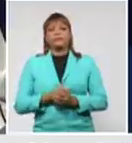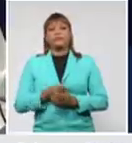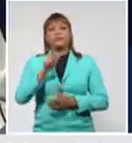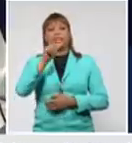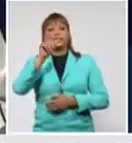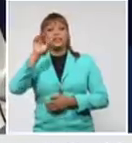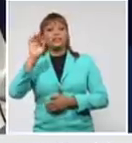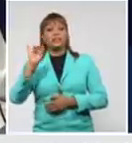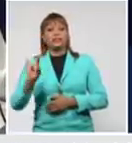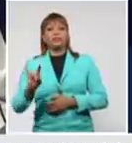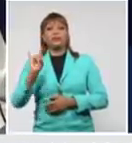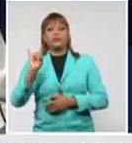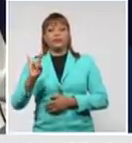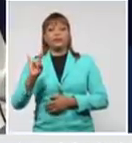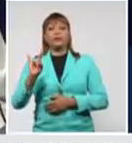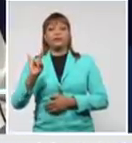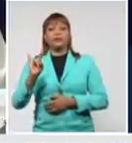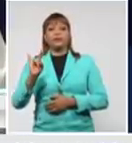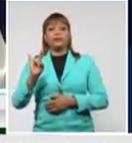19, estamos hablando del